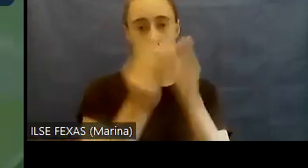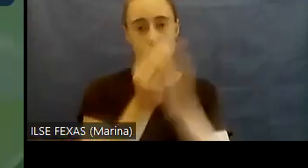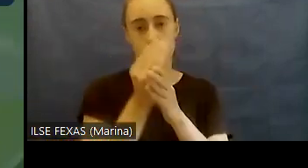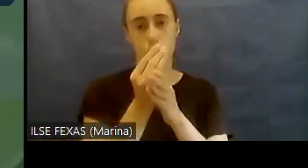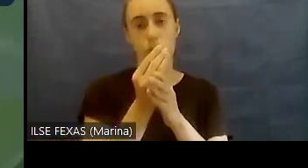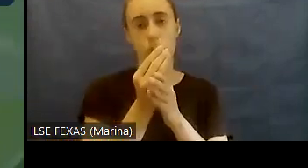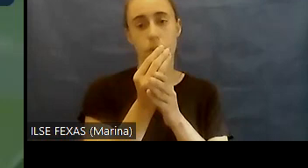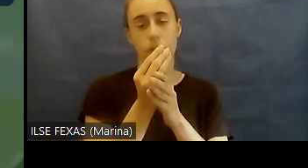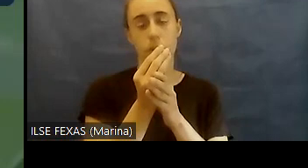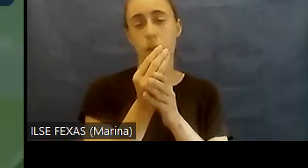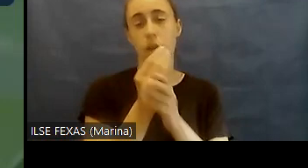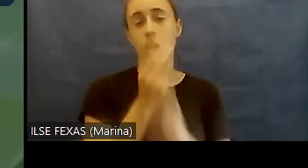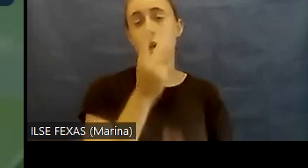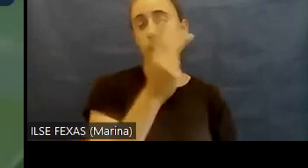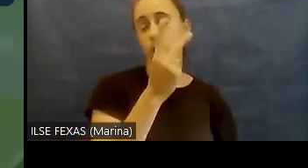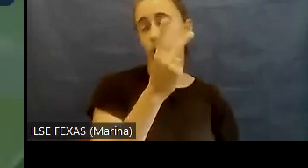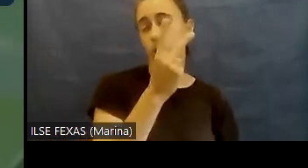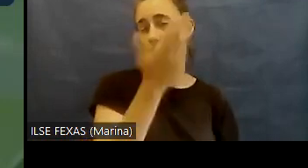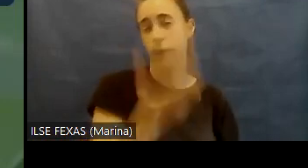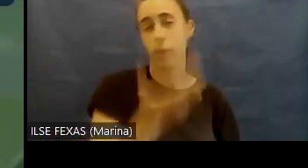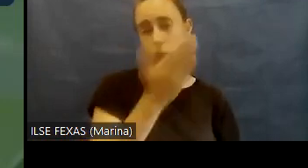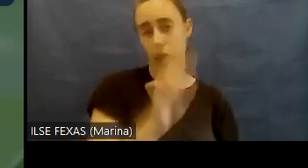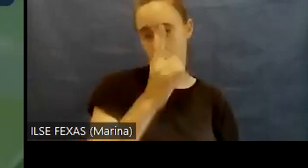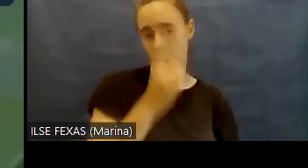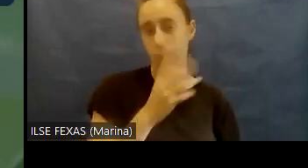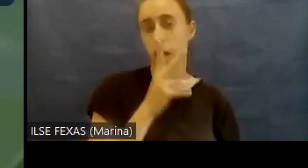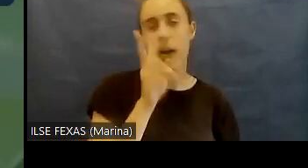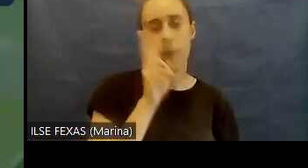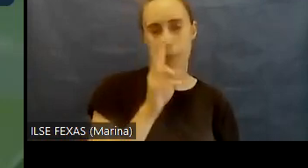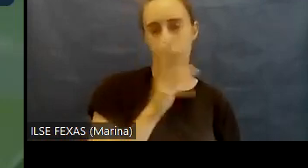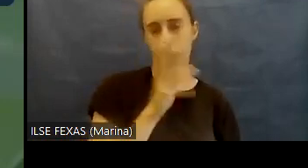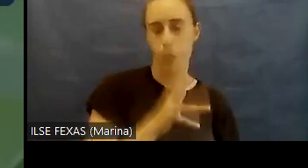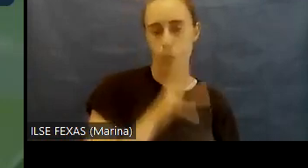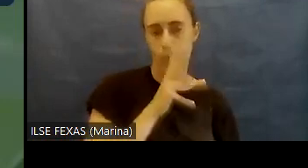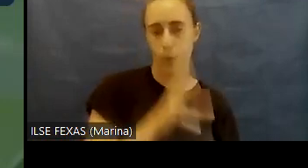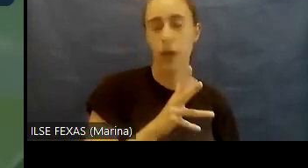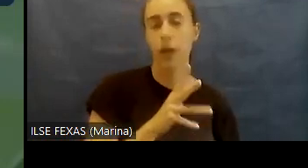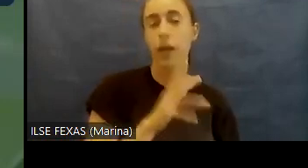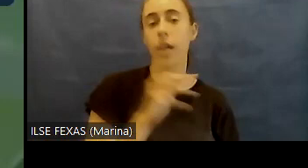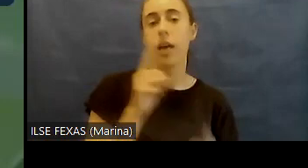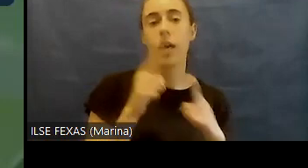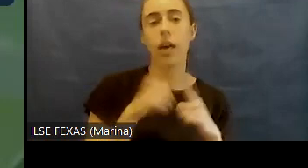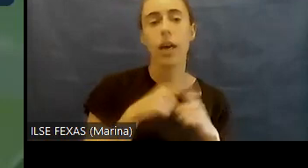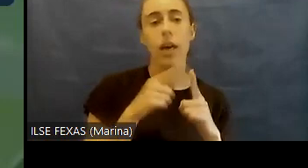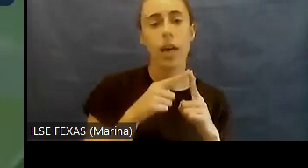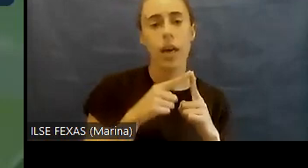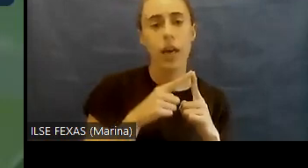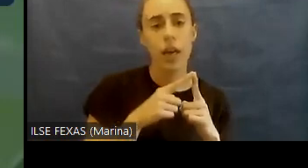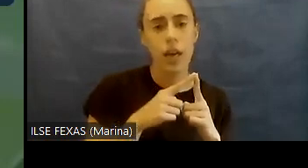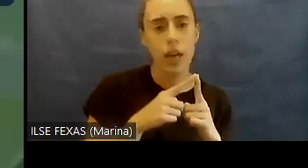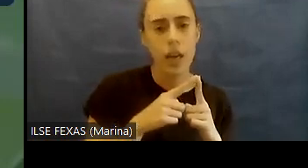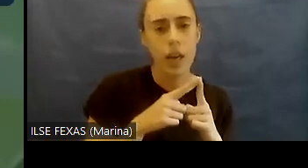Quizás los 2 más indicados, ya veremos el por qué, serían sobre todo el Immune Plus y el